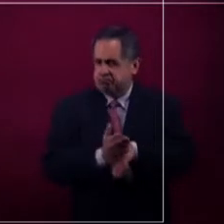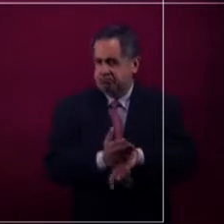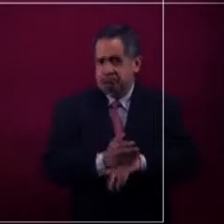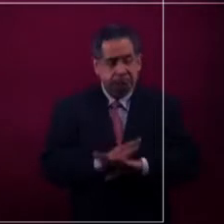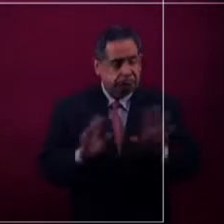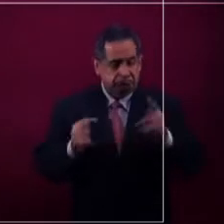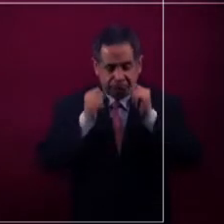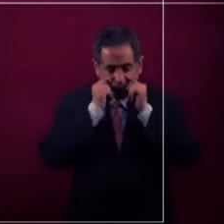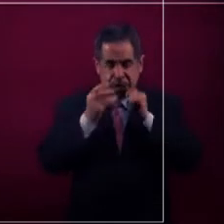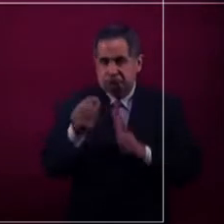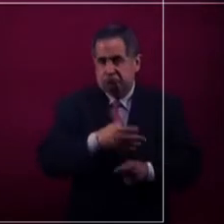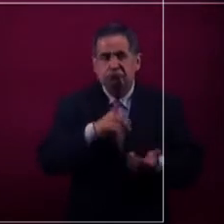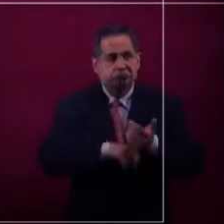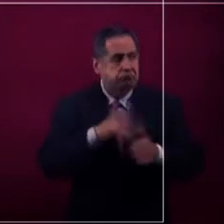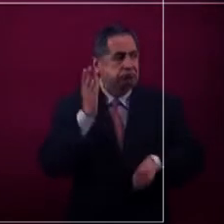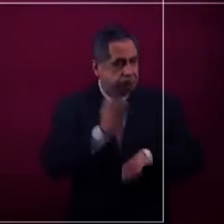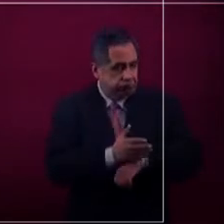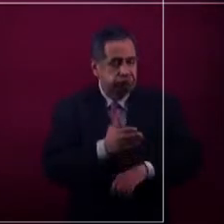sea quien sea.